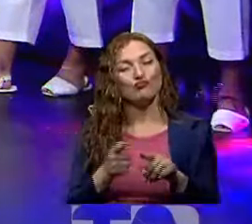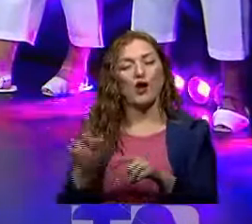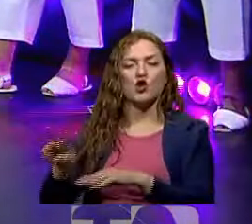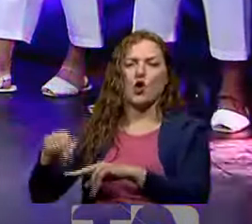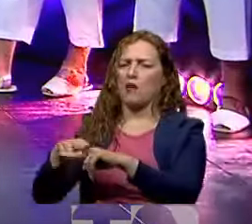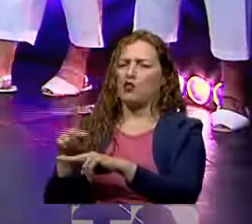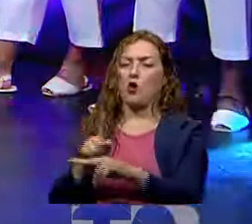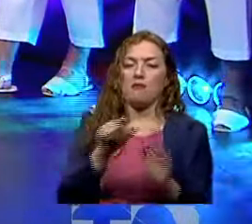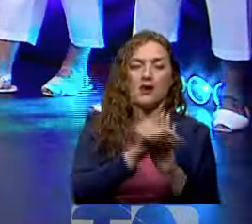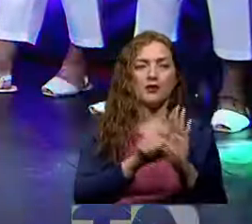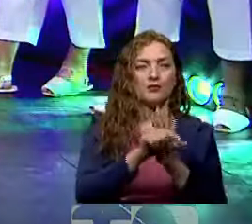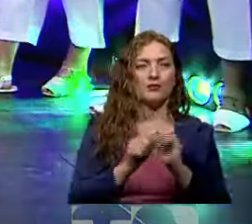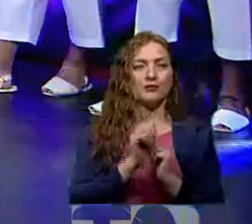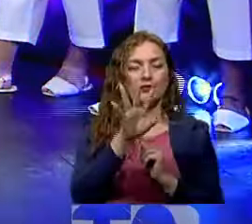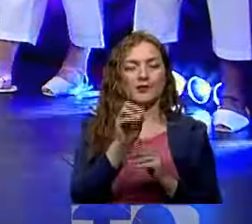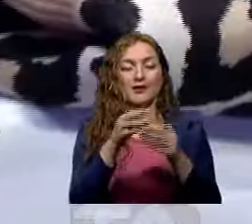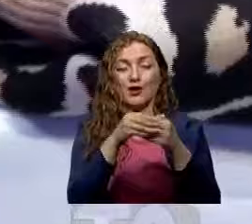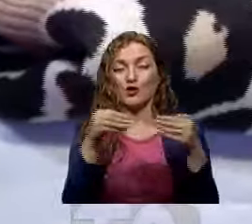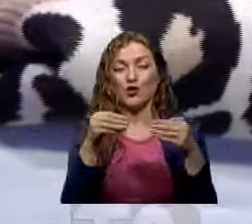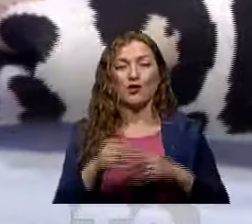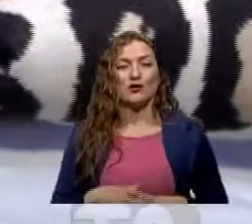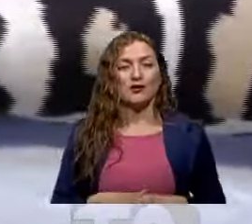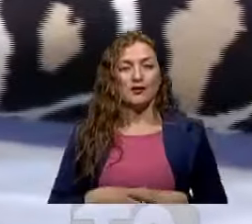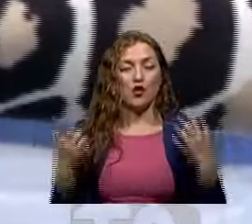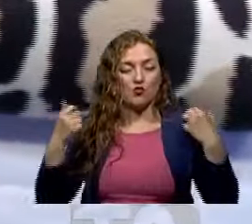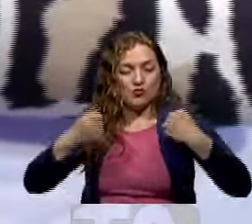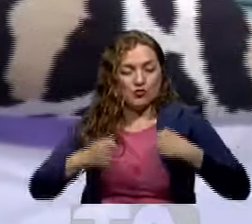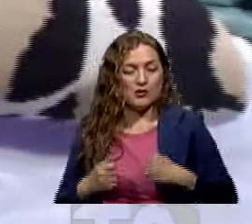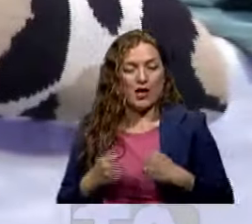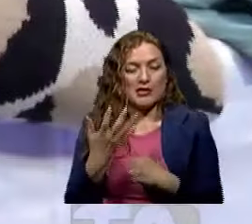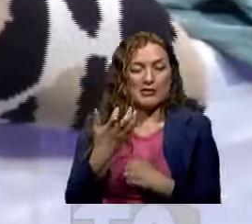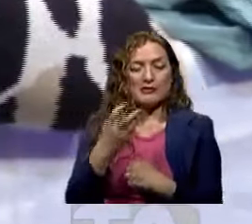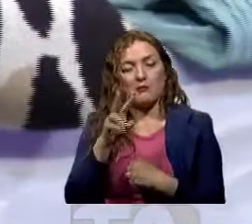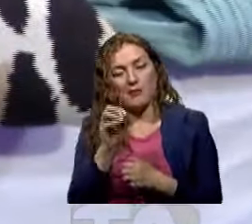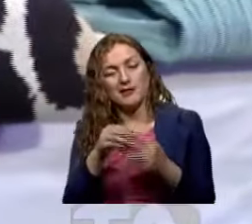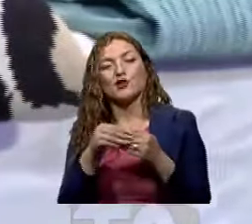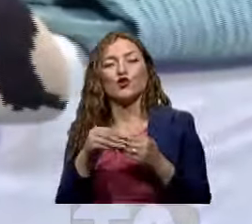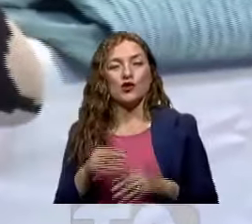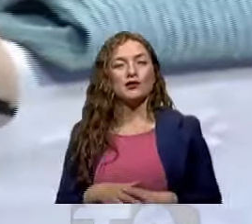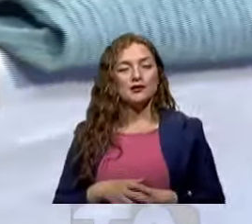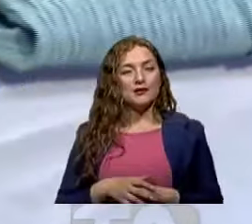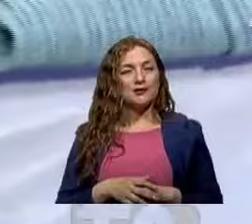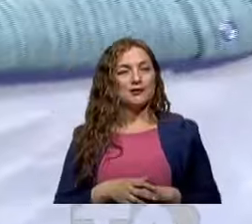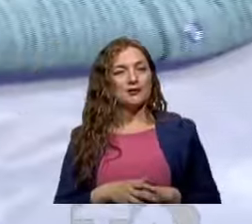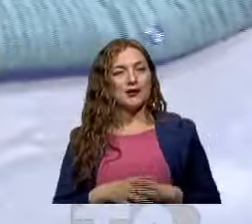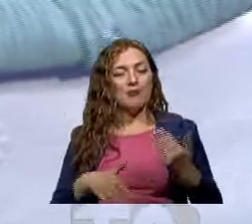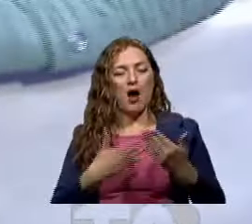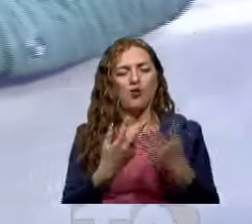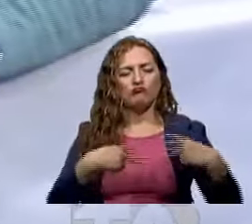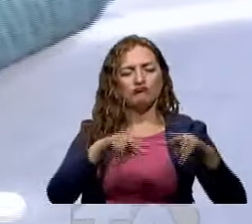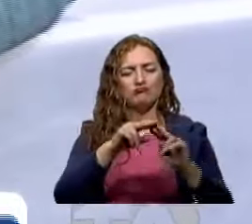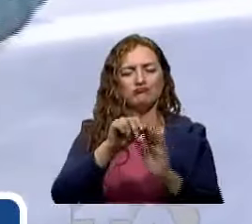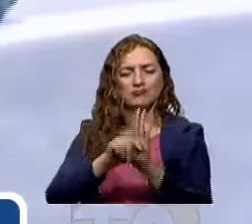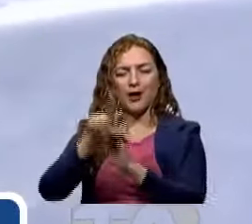de los locales, ¿no? Más o menos unos $40. Usted encuentra un saco, un suéter en 15, en $20. Tenemos de todo. Es más, se va a